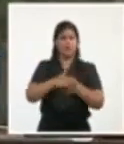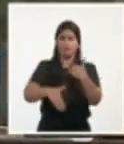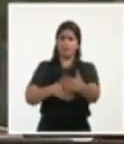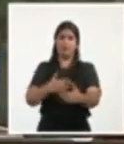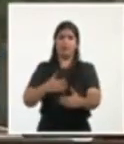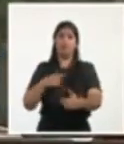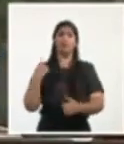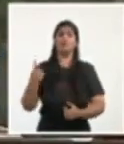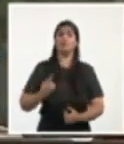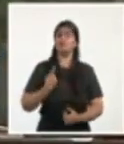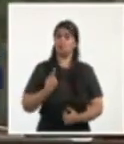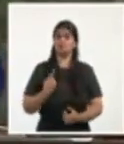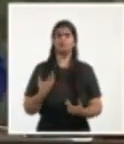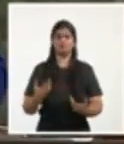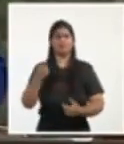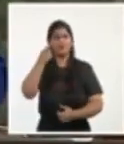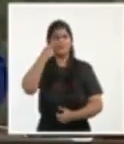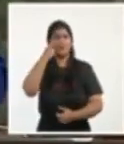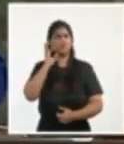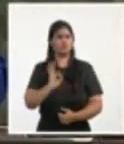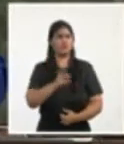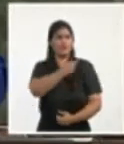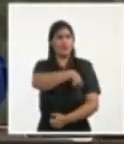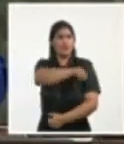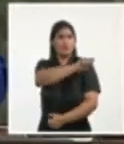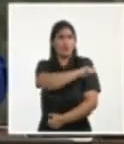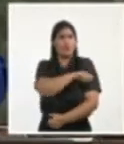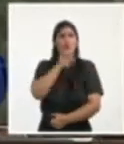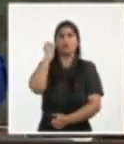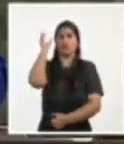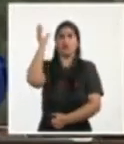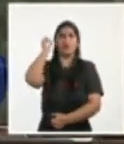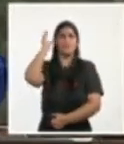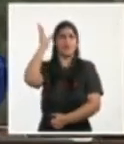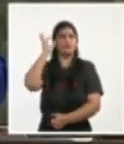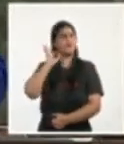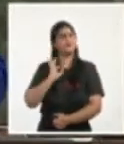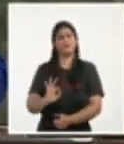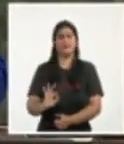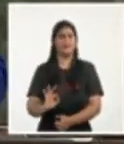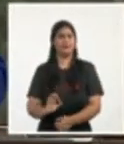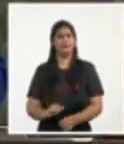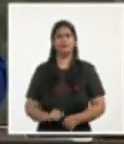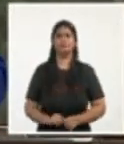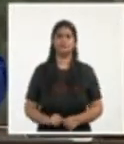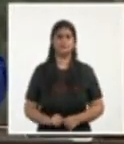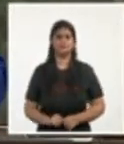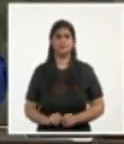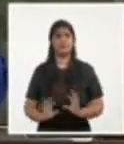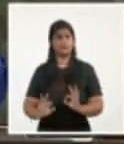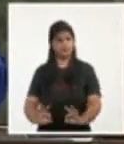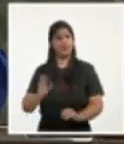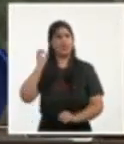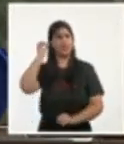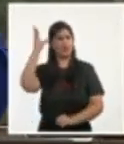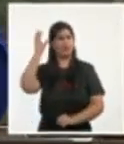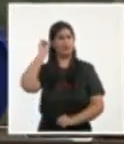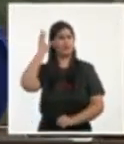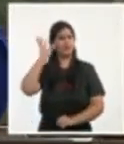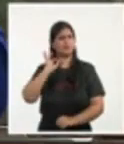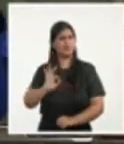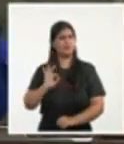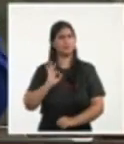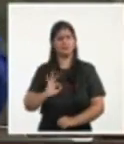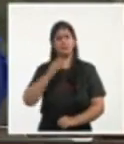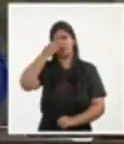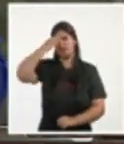ese heroísmo creativo de nuestra población. Si ese heroísmo creativo, a esa disposición